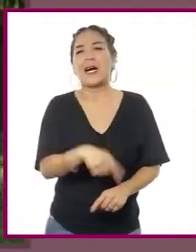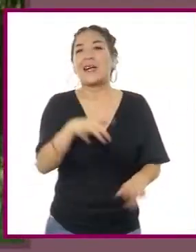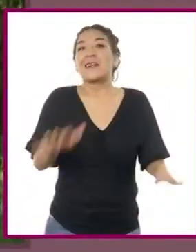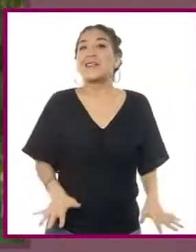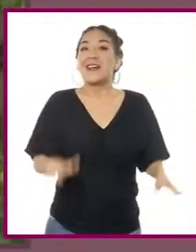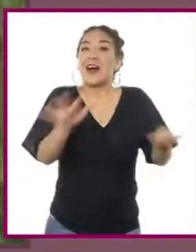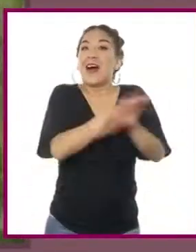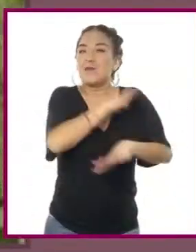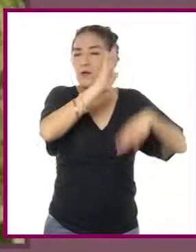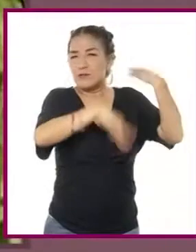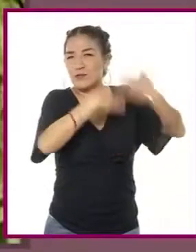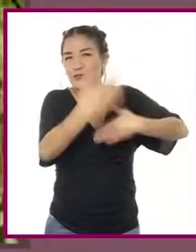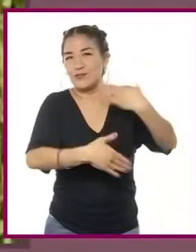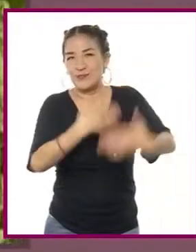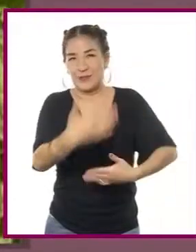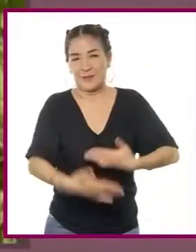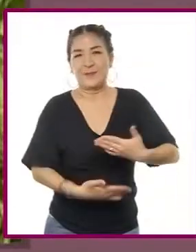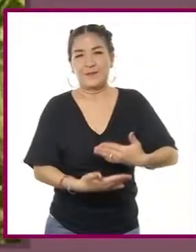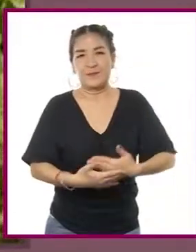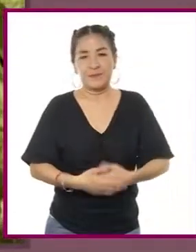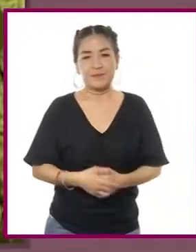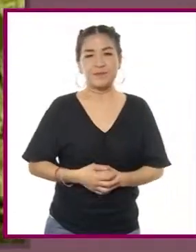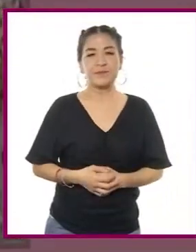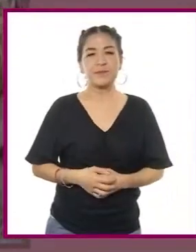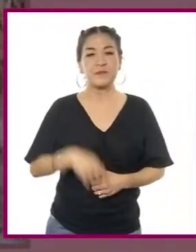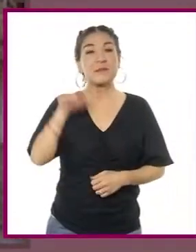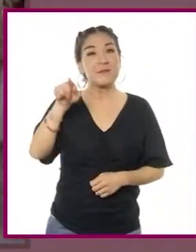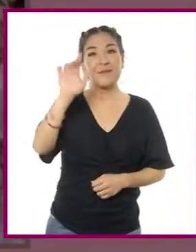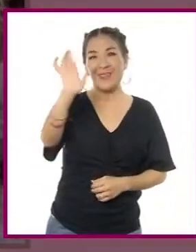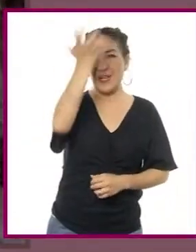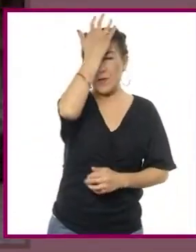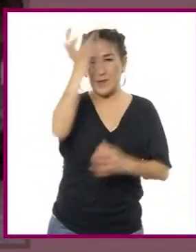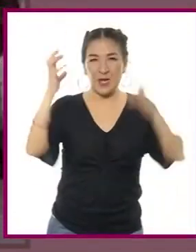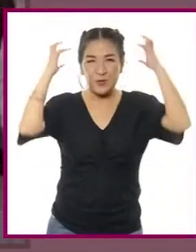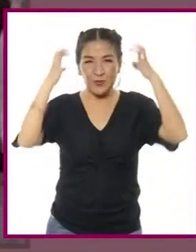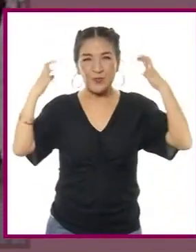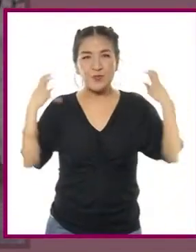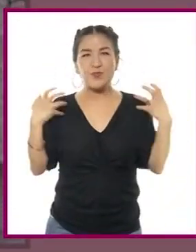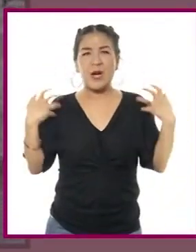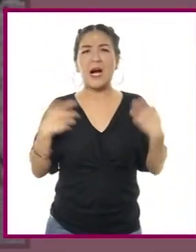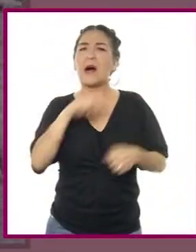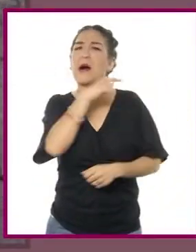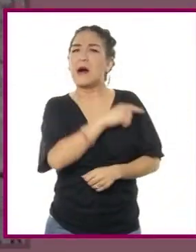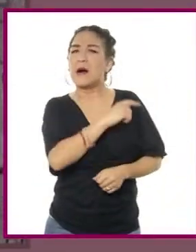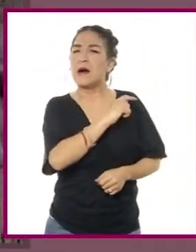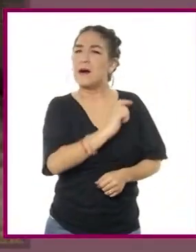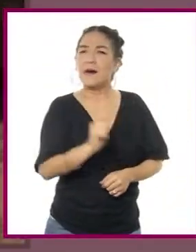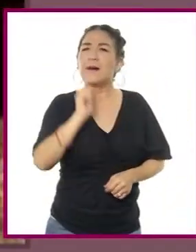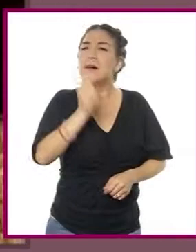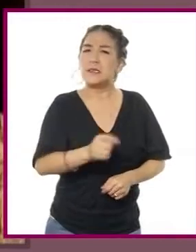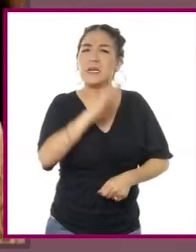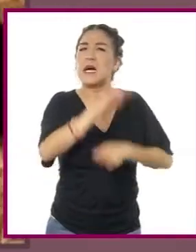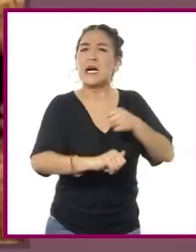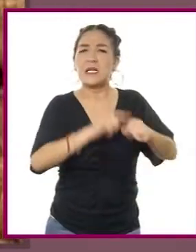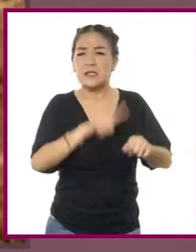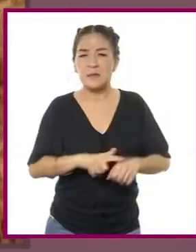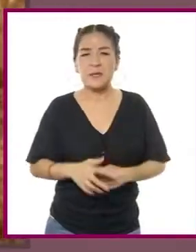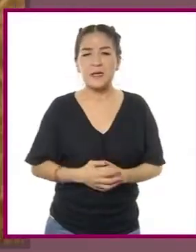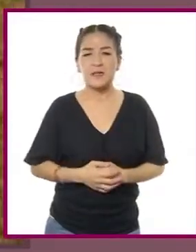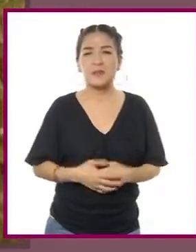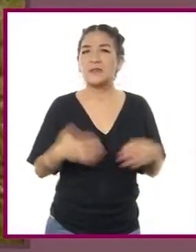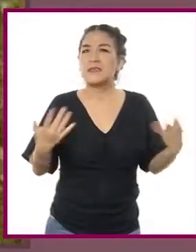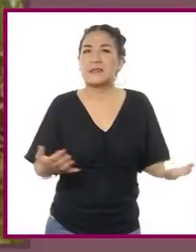cambio. La oveja, sobre todo, fue un animal que se introdujo